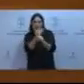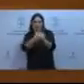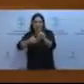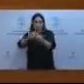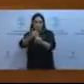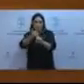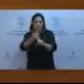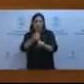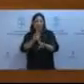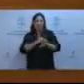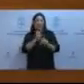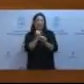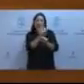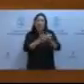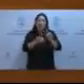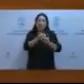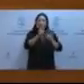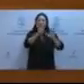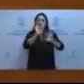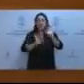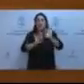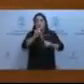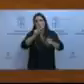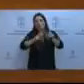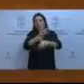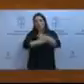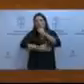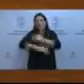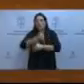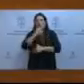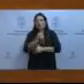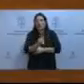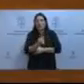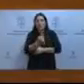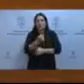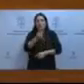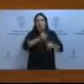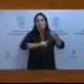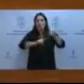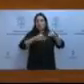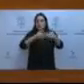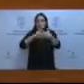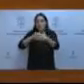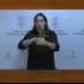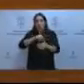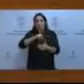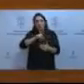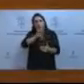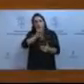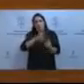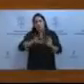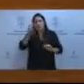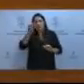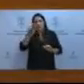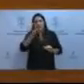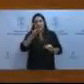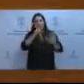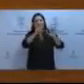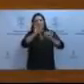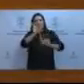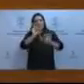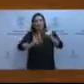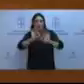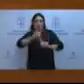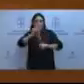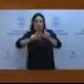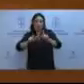el 90% de las personas con discapacidad señala una o más barreras para ser contratado, frente al 60% de las